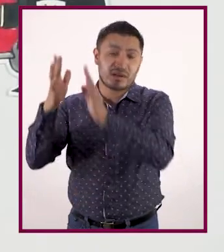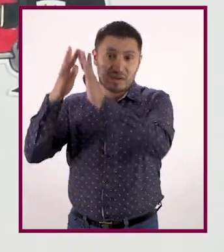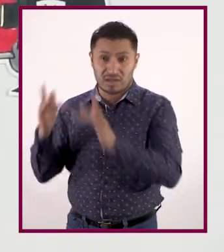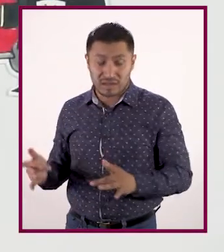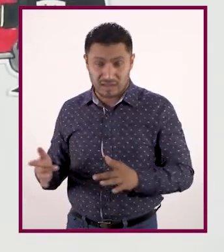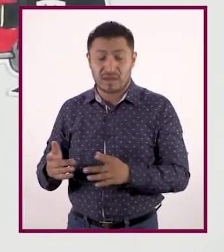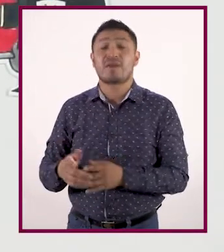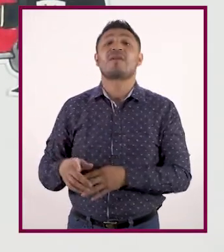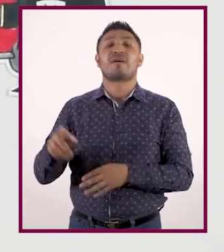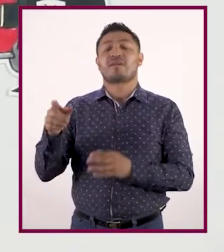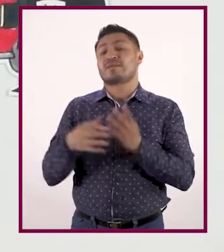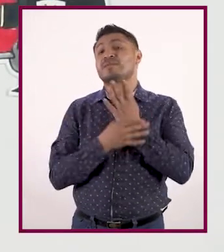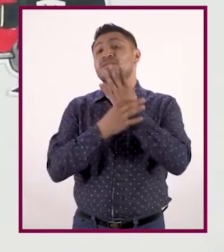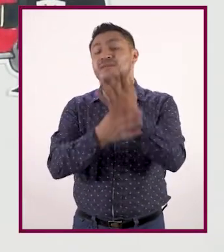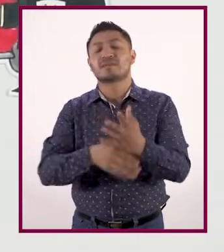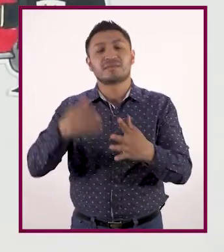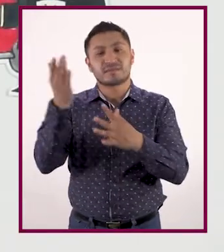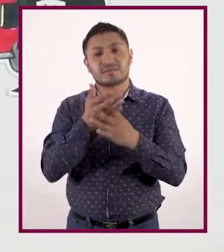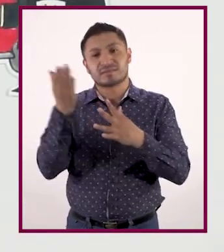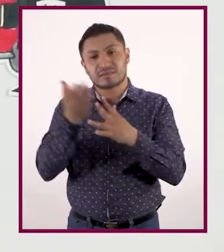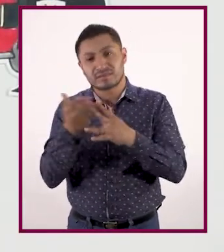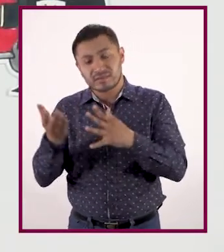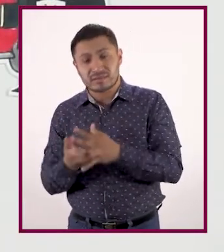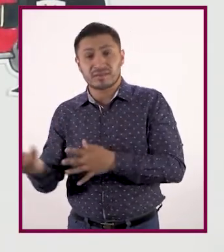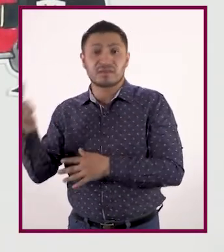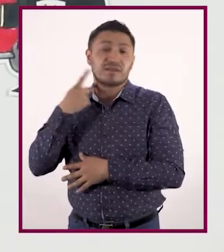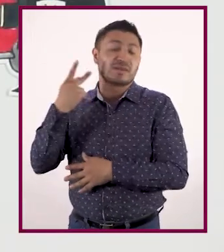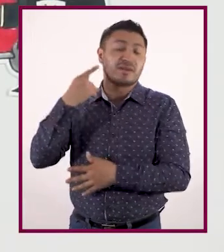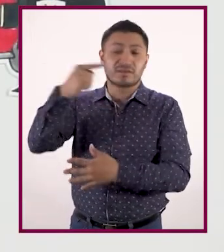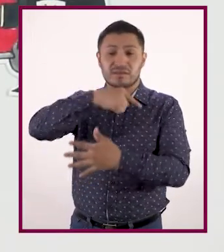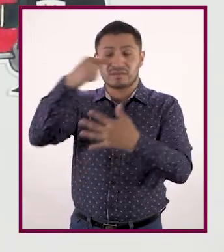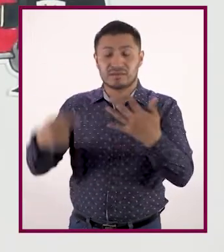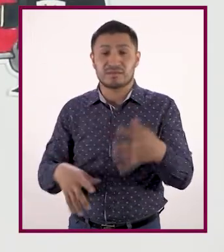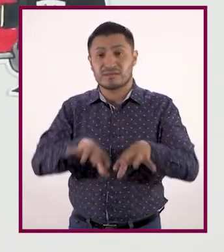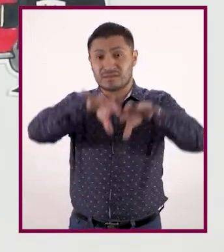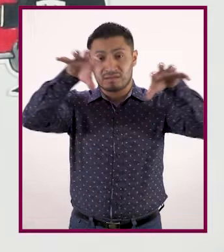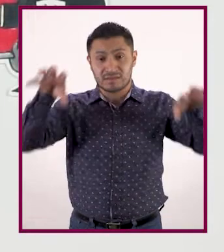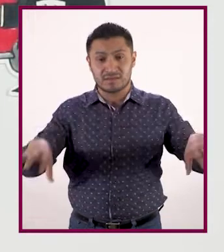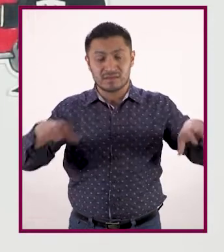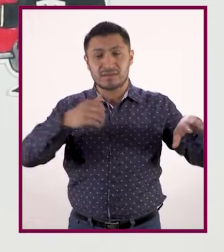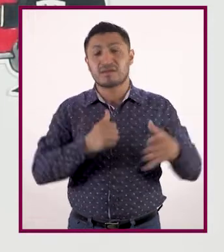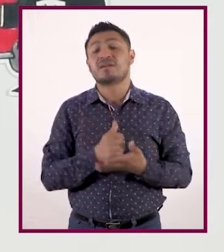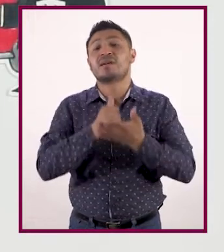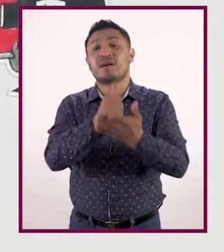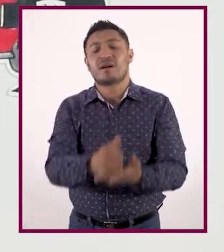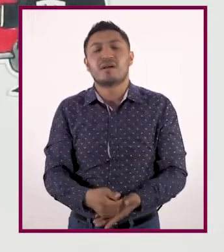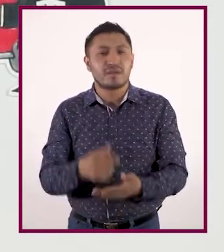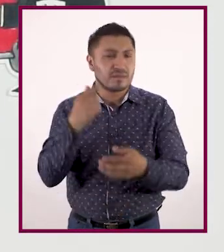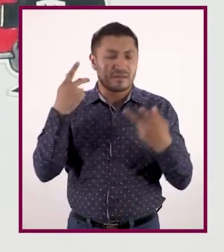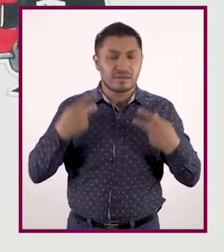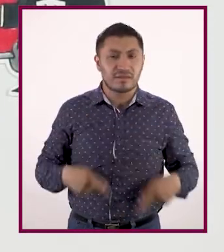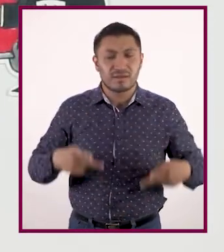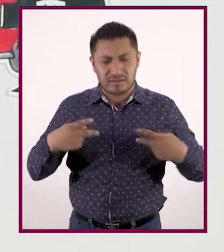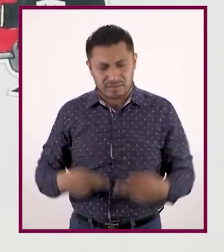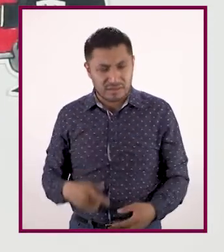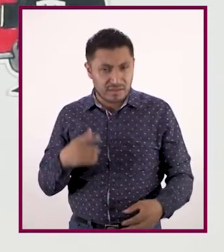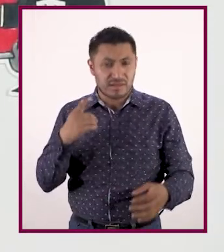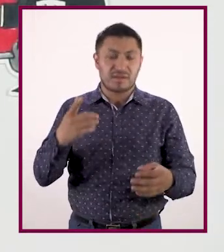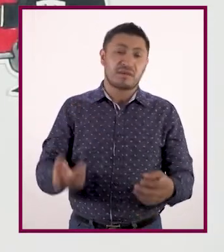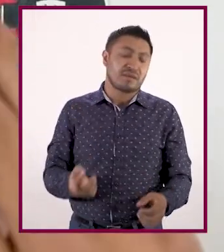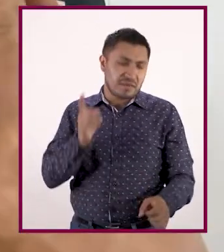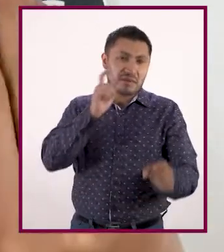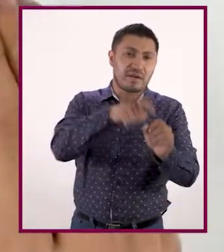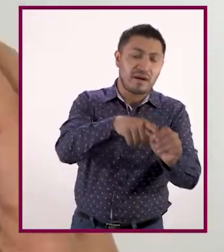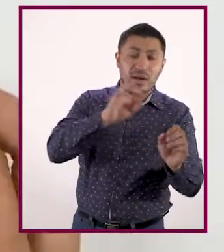señala que la clasificación de la política en dos polos ayuda a la identificación de las personas con los partidos que